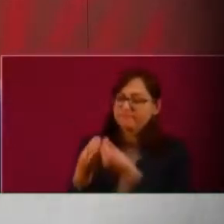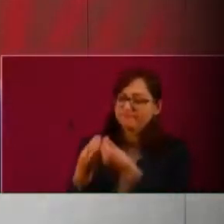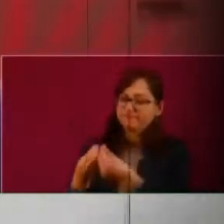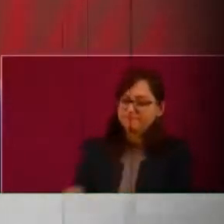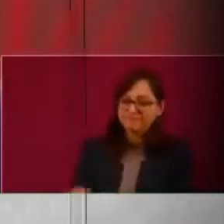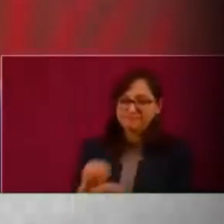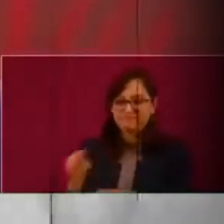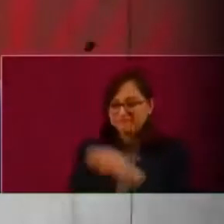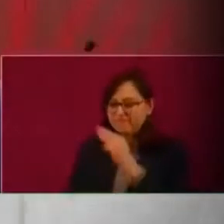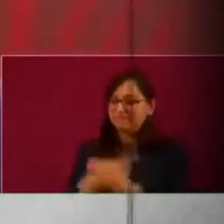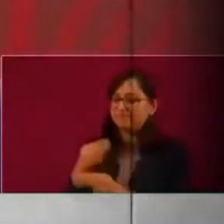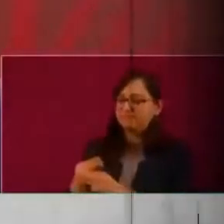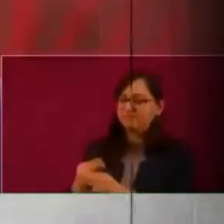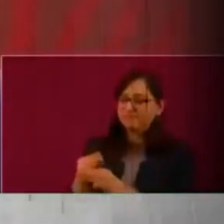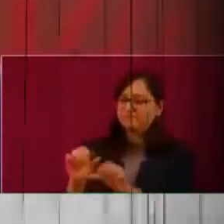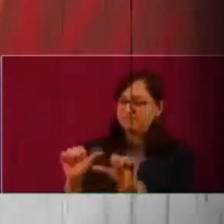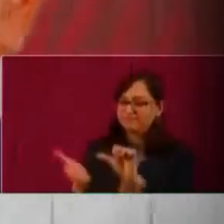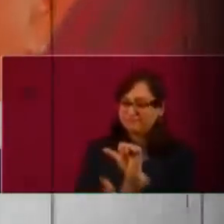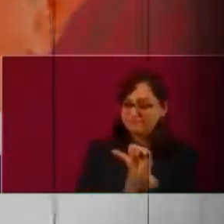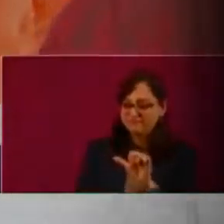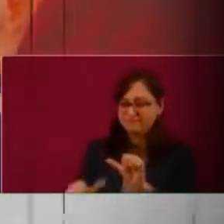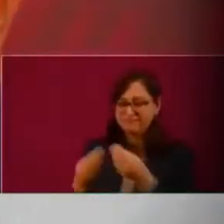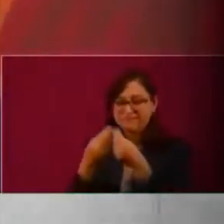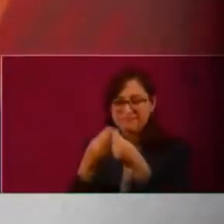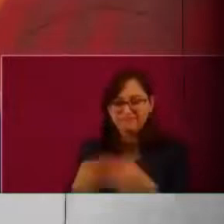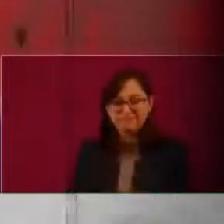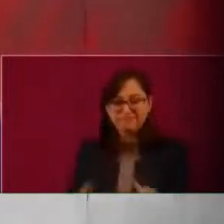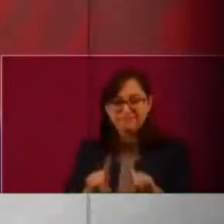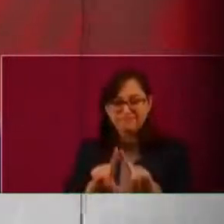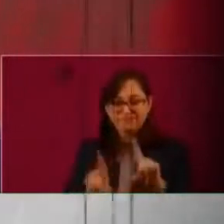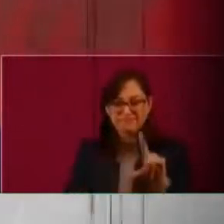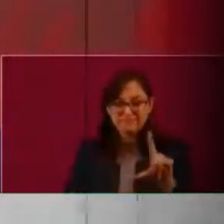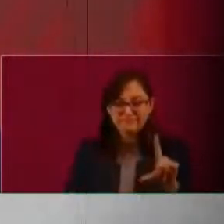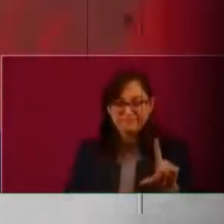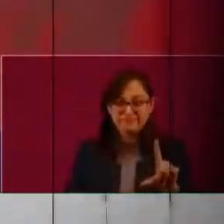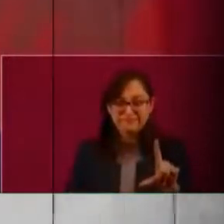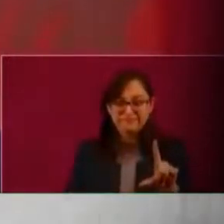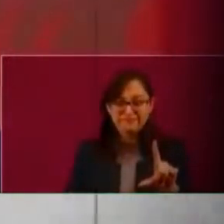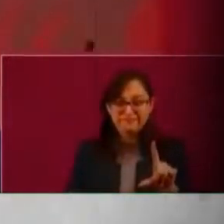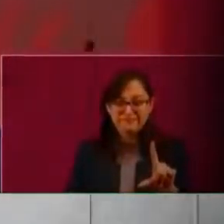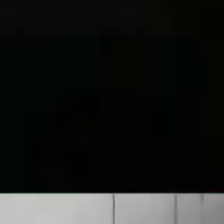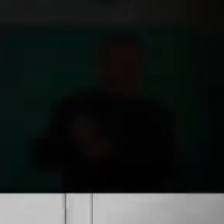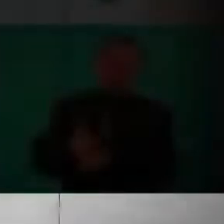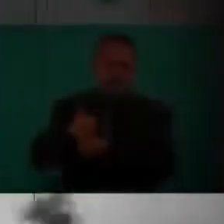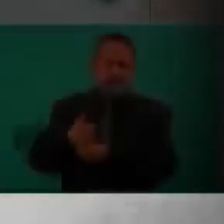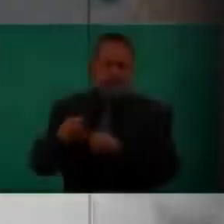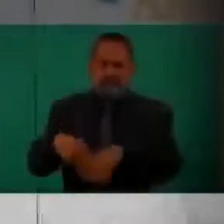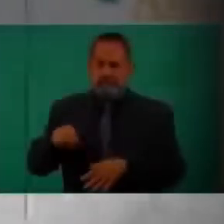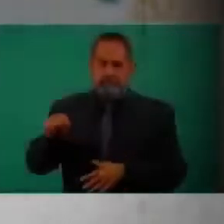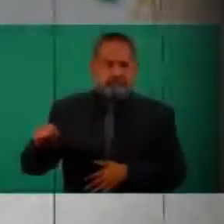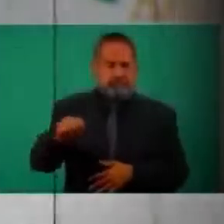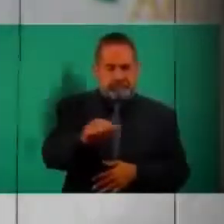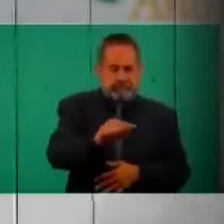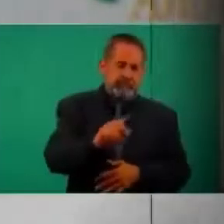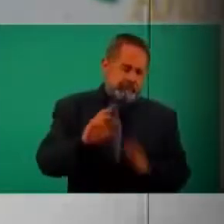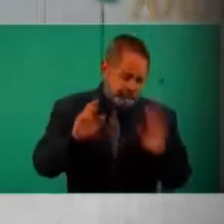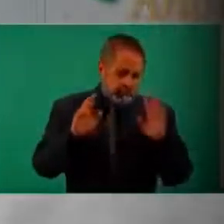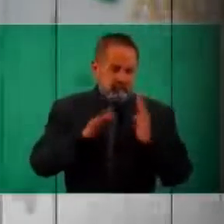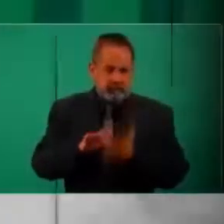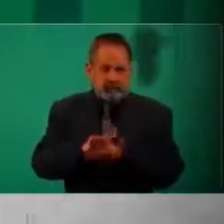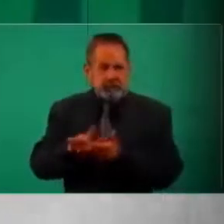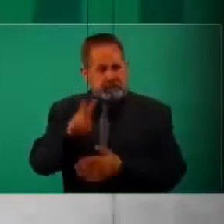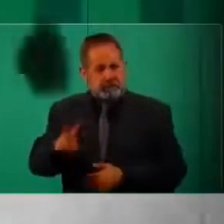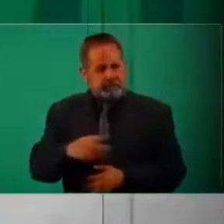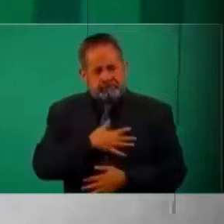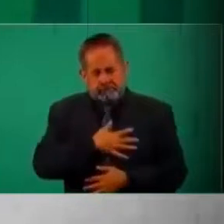y circo que quieren ver los medios de comunicación, algo que merece todo nuestro apoyo y respeto. Los familiares de las víctimas, me